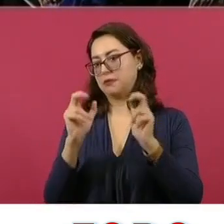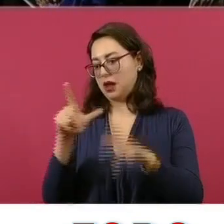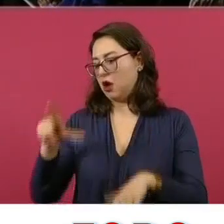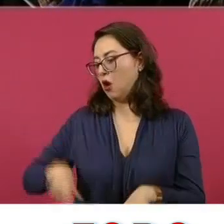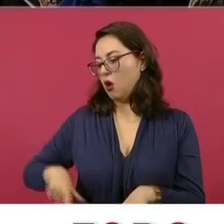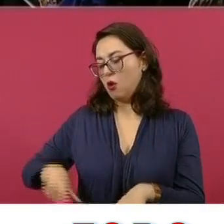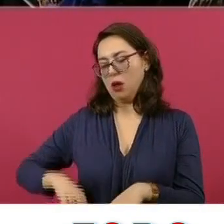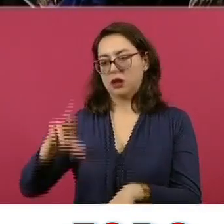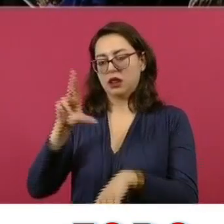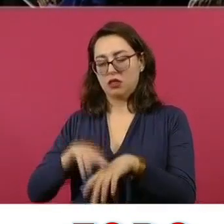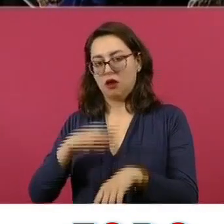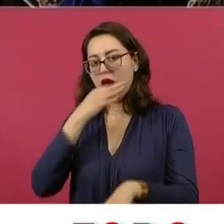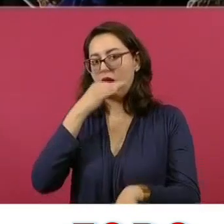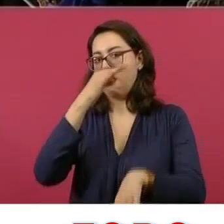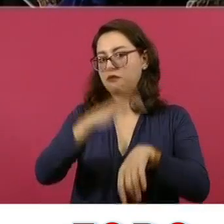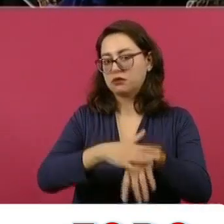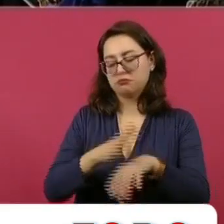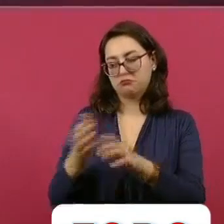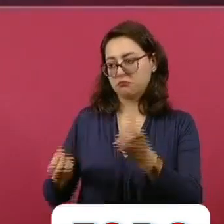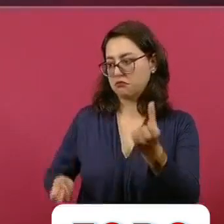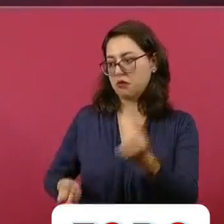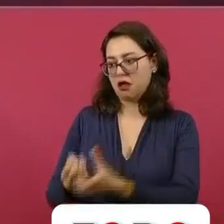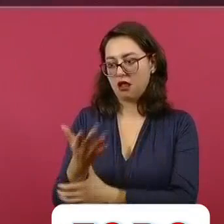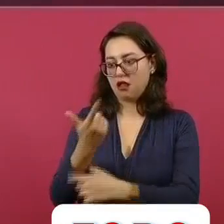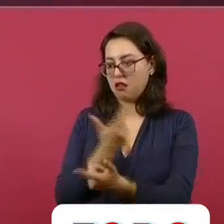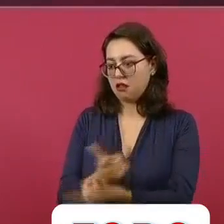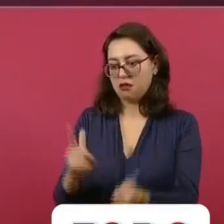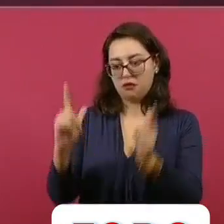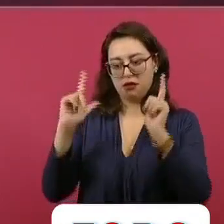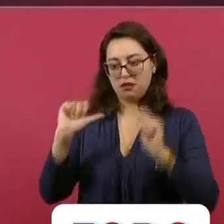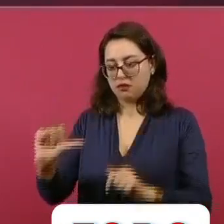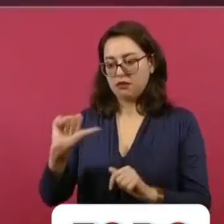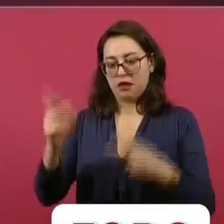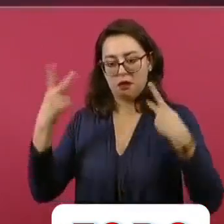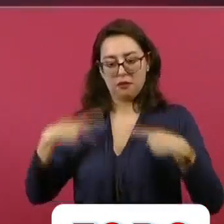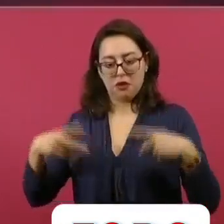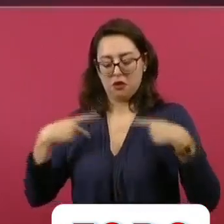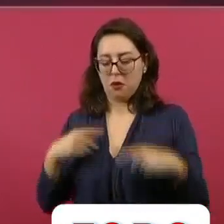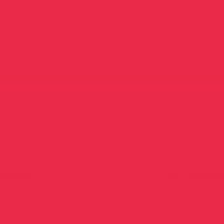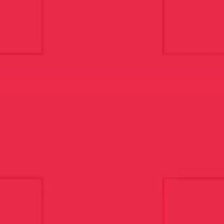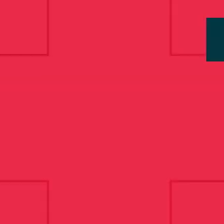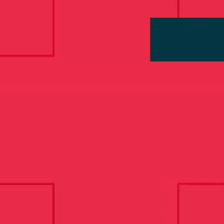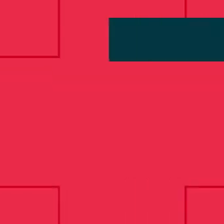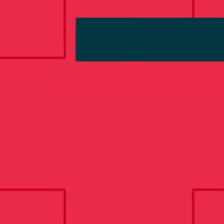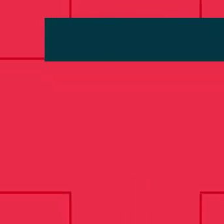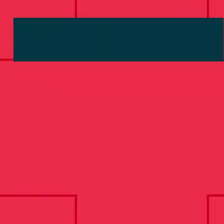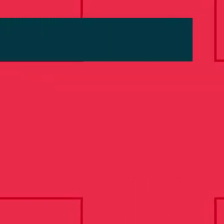contento, porque lo más sagrado es la vida.